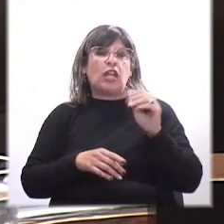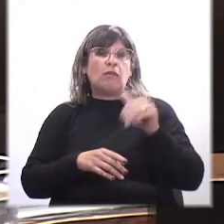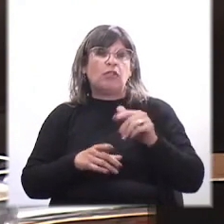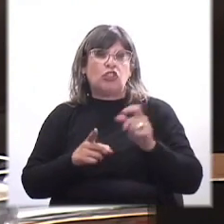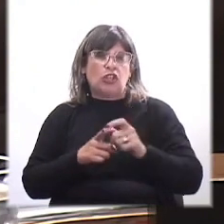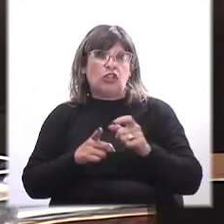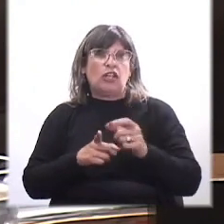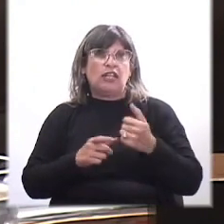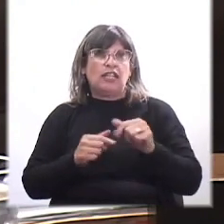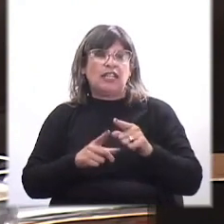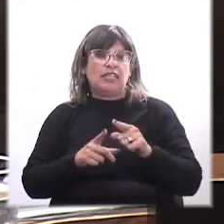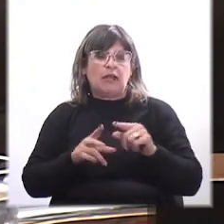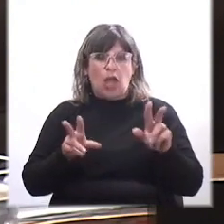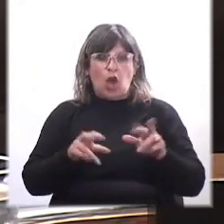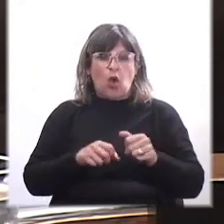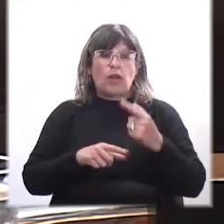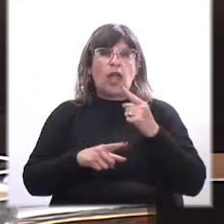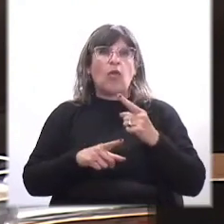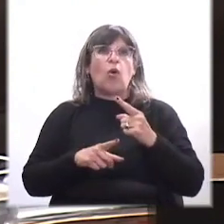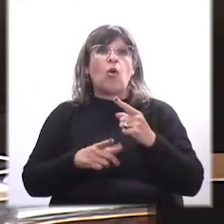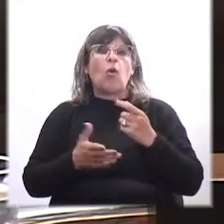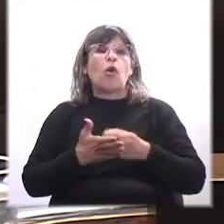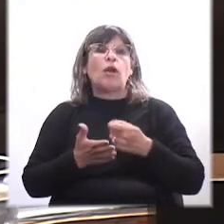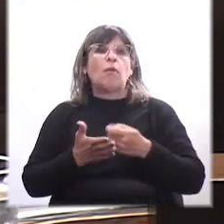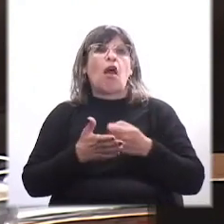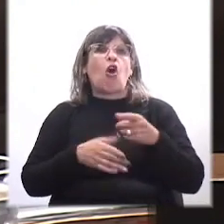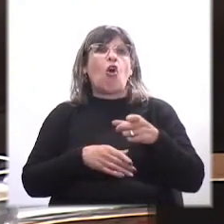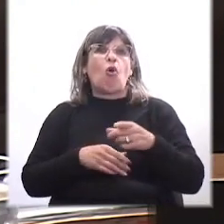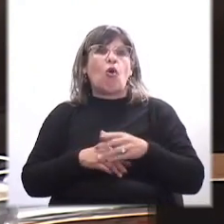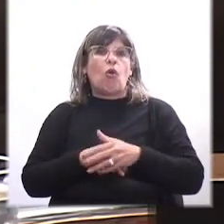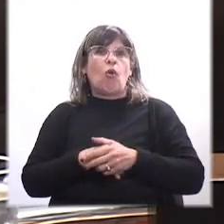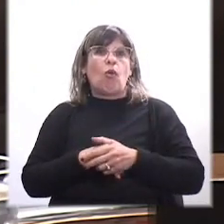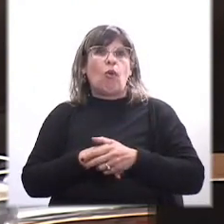recibido por el pago de